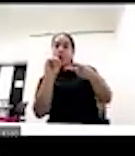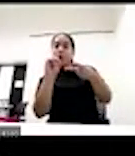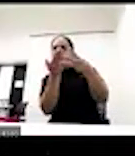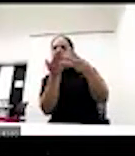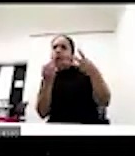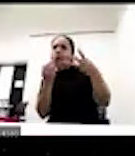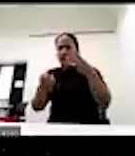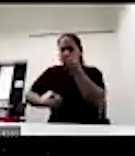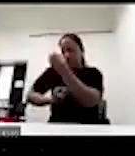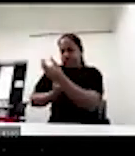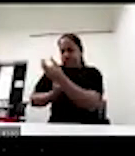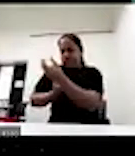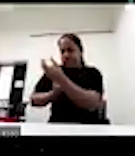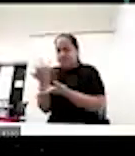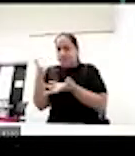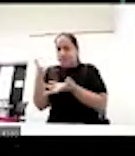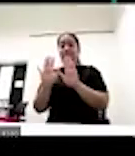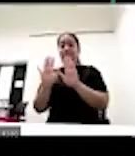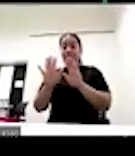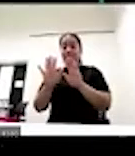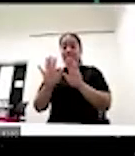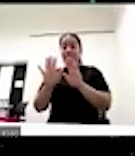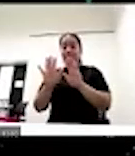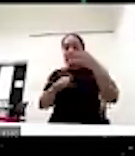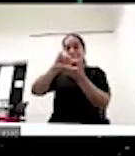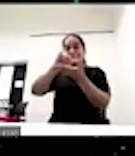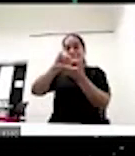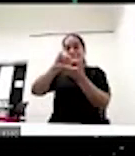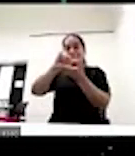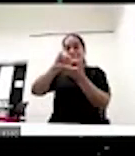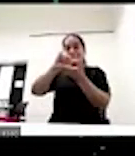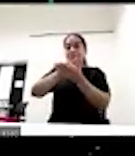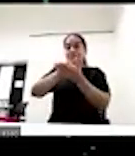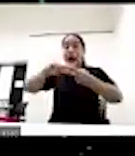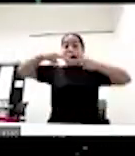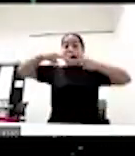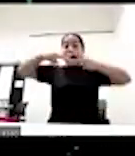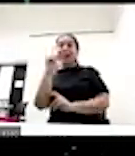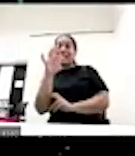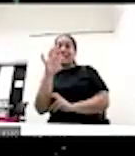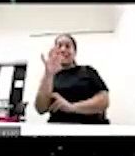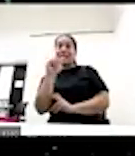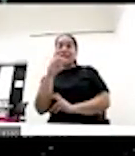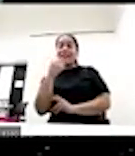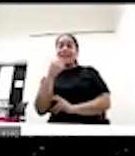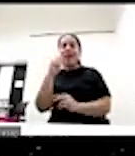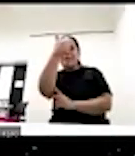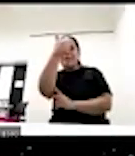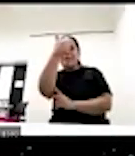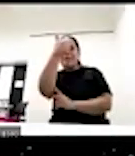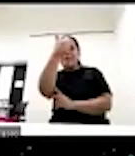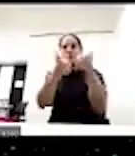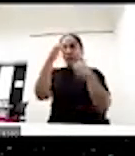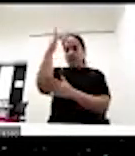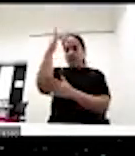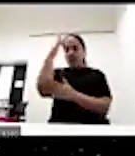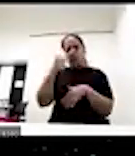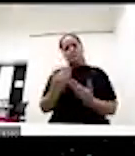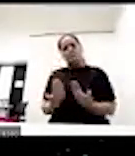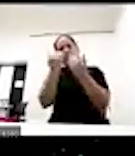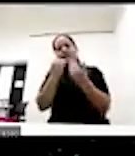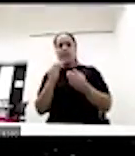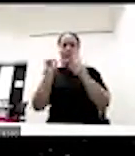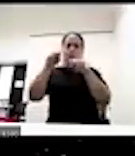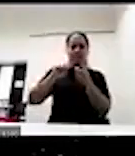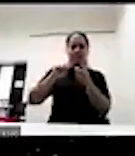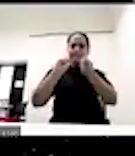yo. Así, la alteridad es el principio filosófico que permite alternar o cambiar la propia